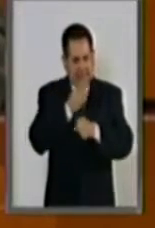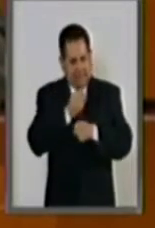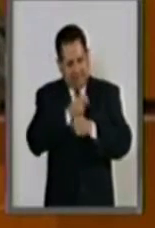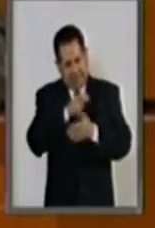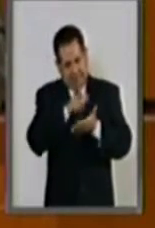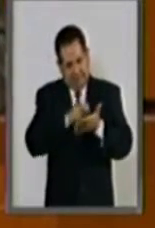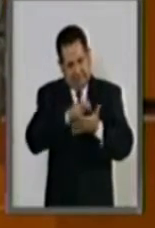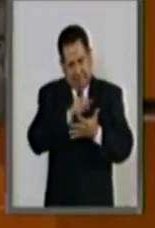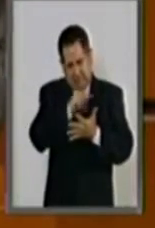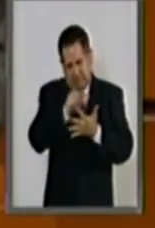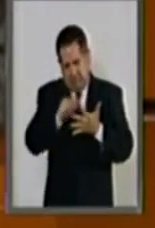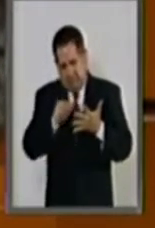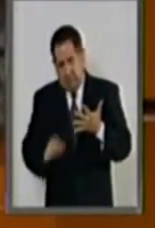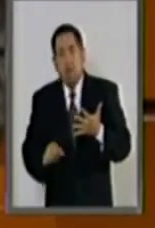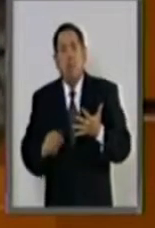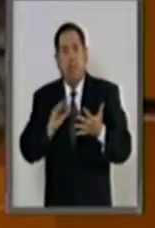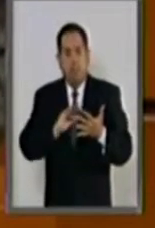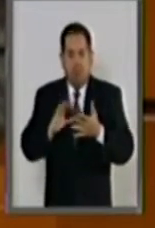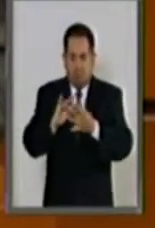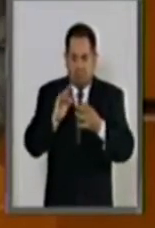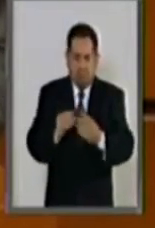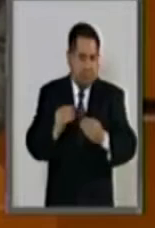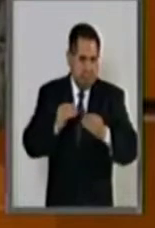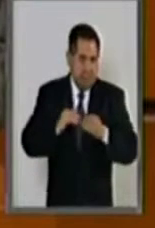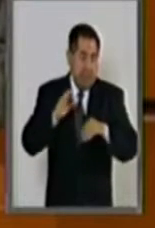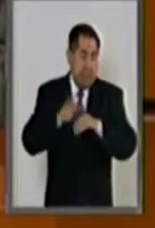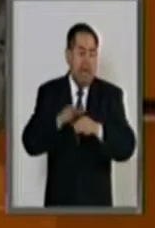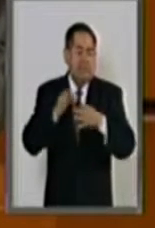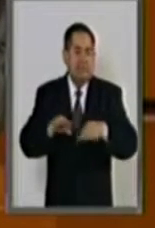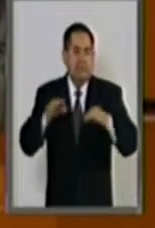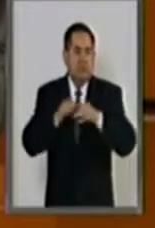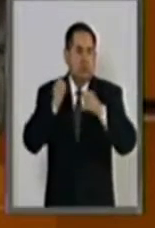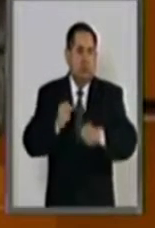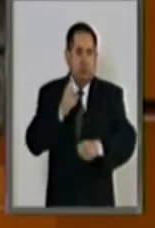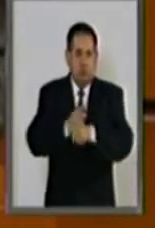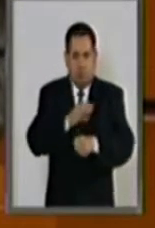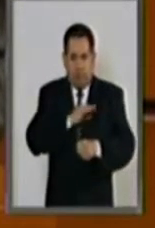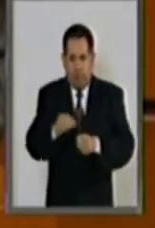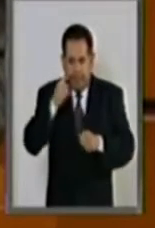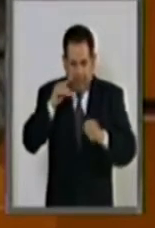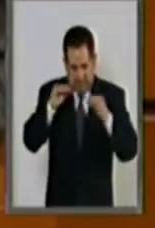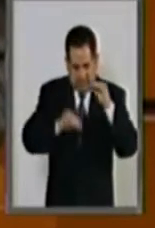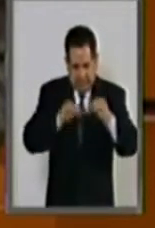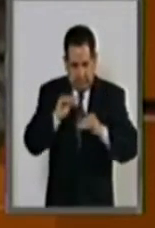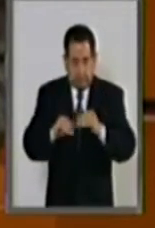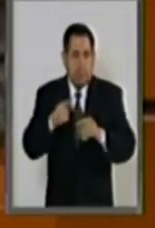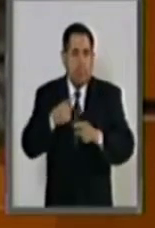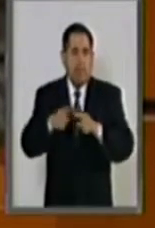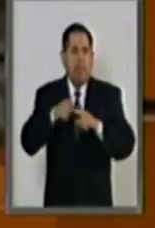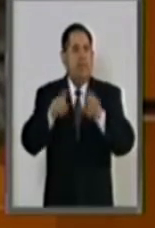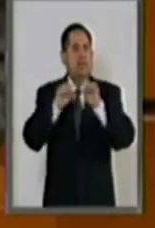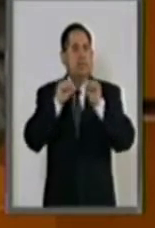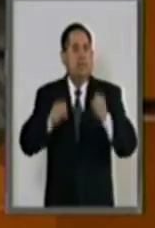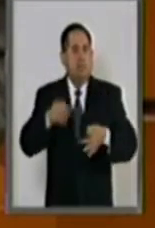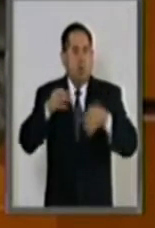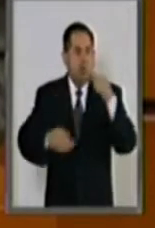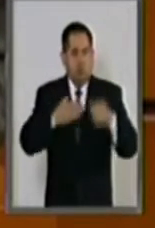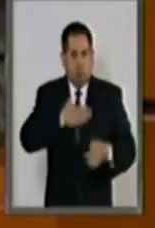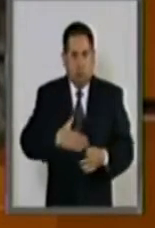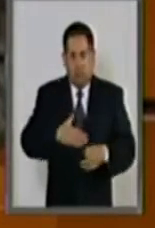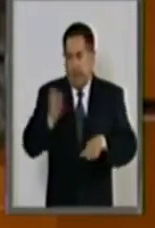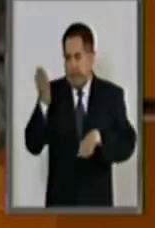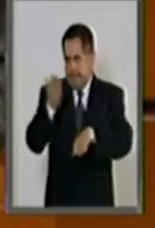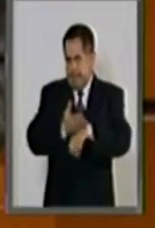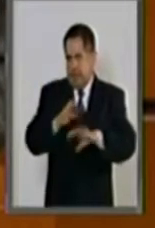esenciales que permitirán brindar mayor certeza a los operadores del sistema de justicia